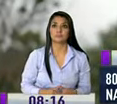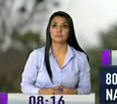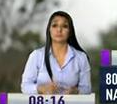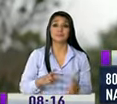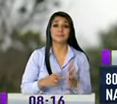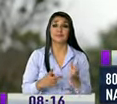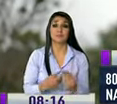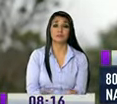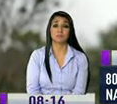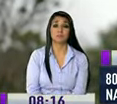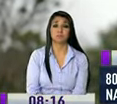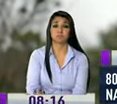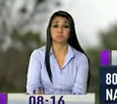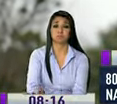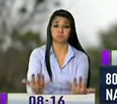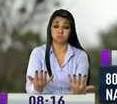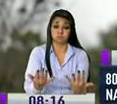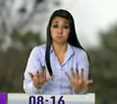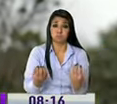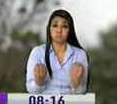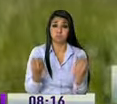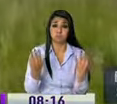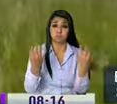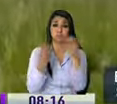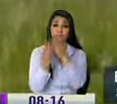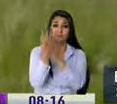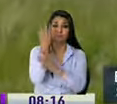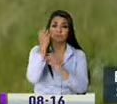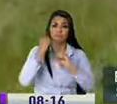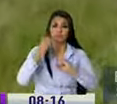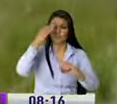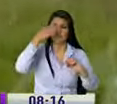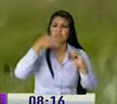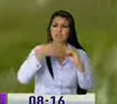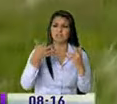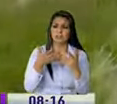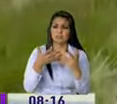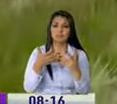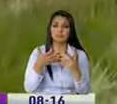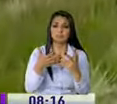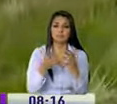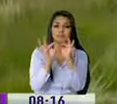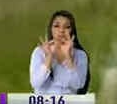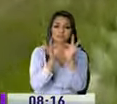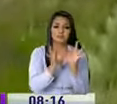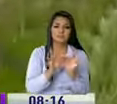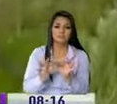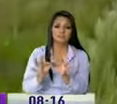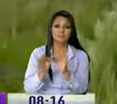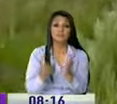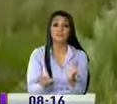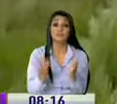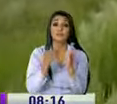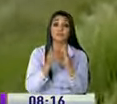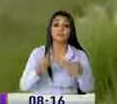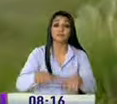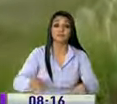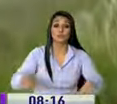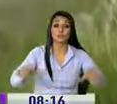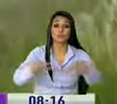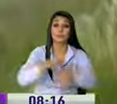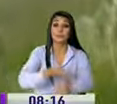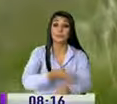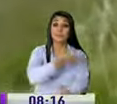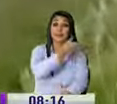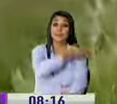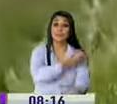enriqueciendo con especies leñosas. El propósito sería contribuir a la recuperación vegetal de las áreas afectadas